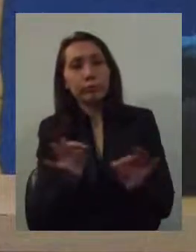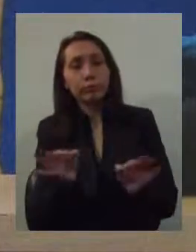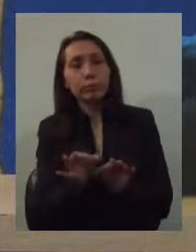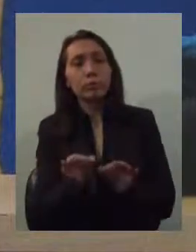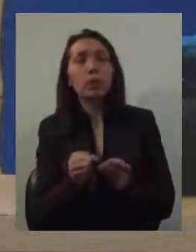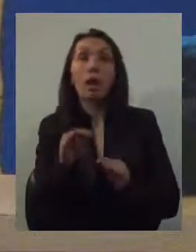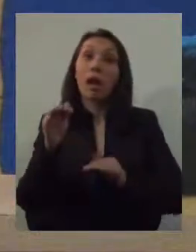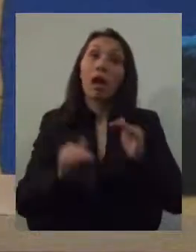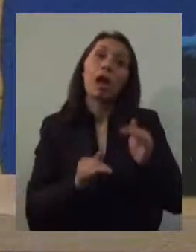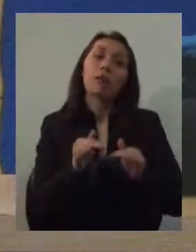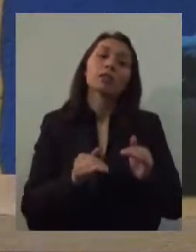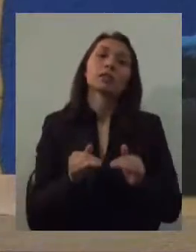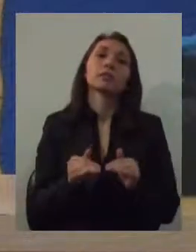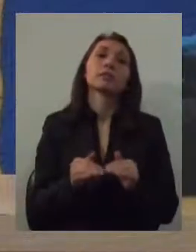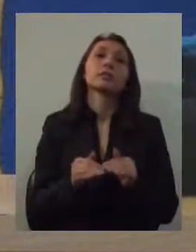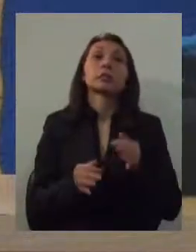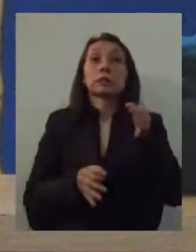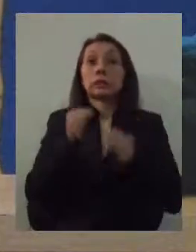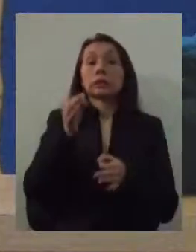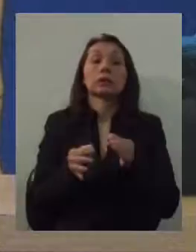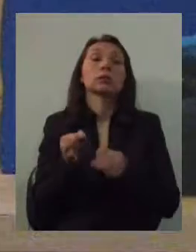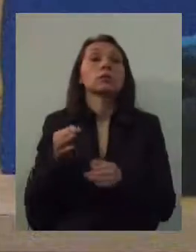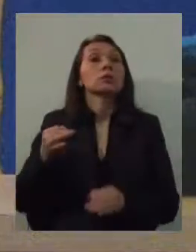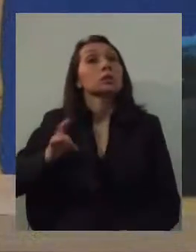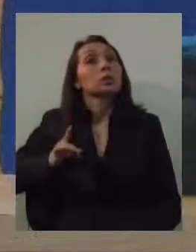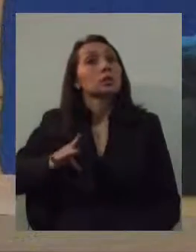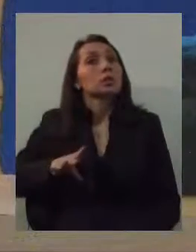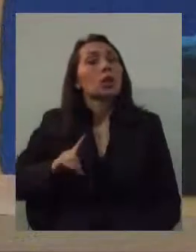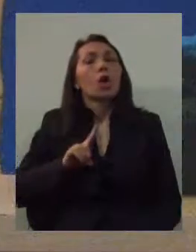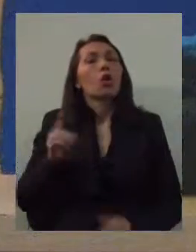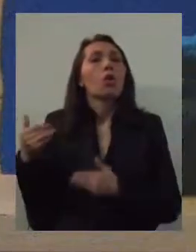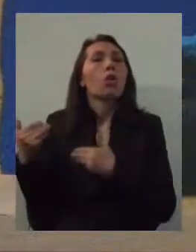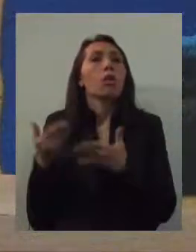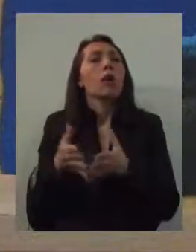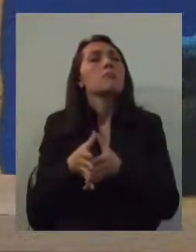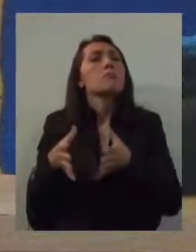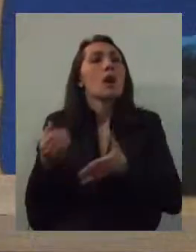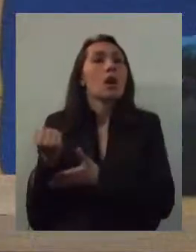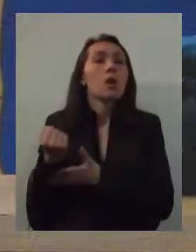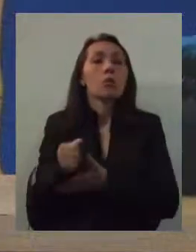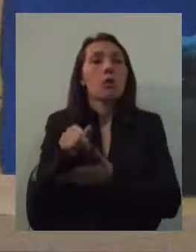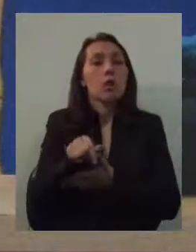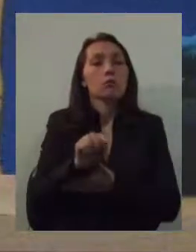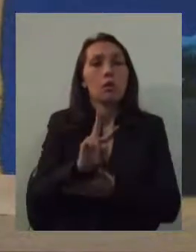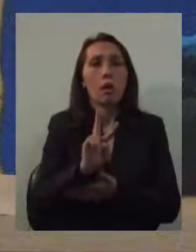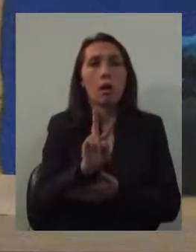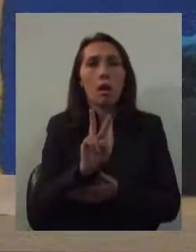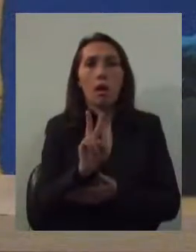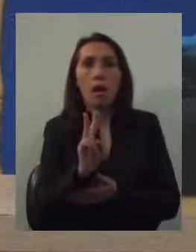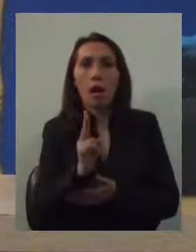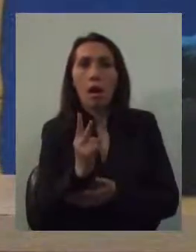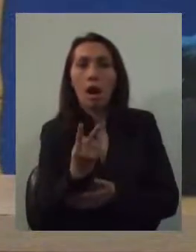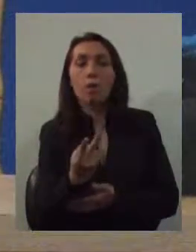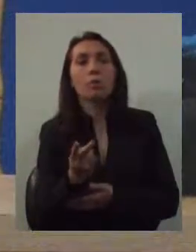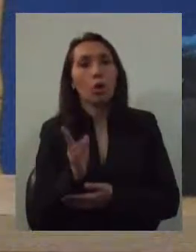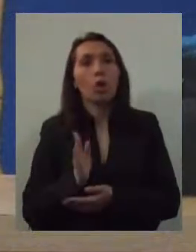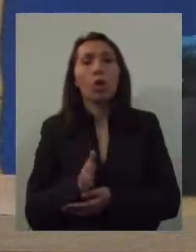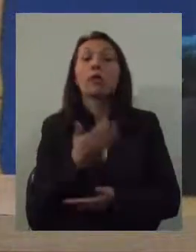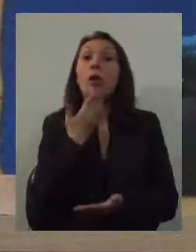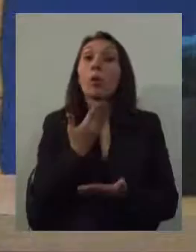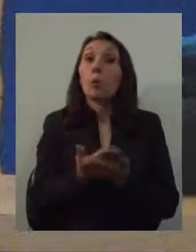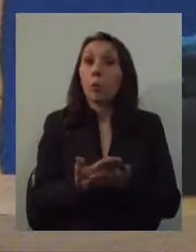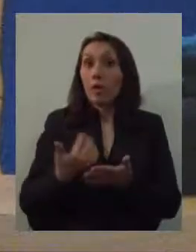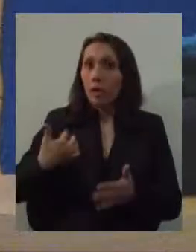a veces a los tribunales chilenos de no brindar amplia cooperación, esto está cambiando. Aun cuando también